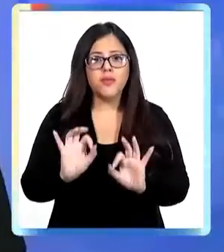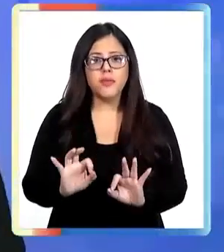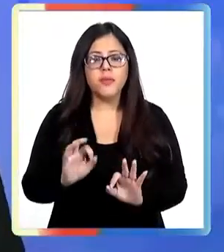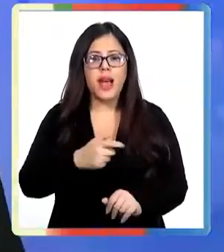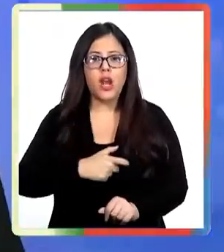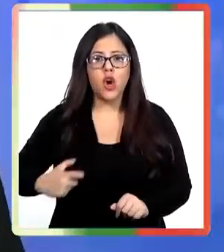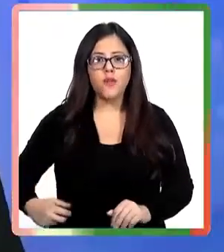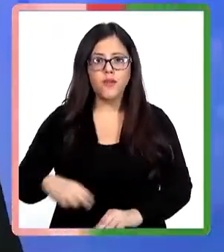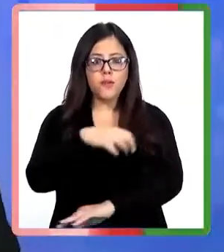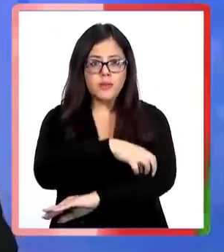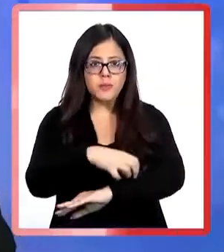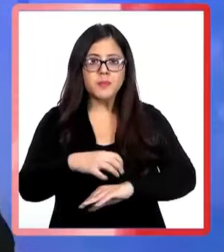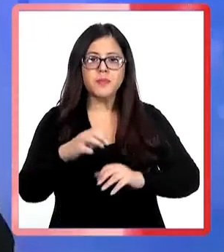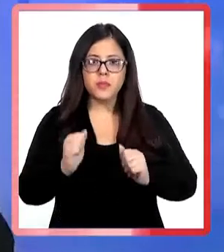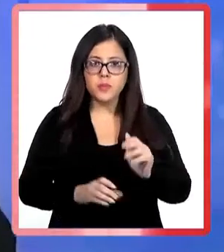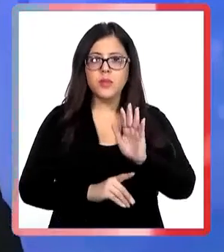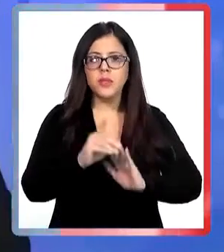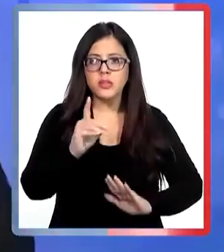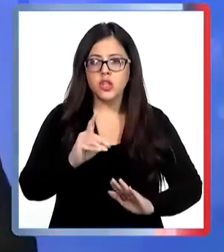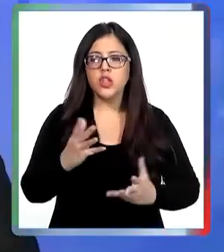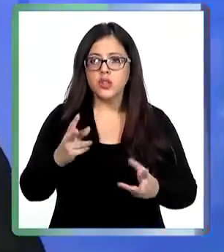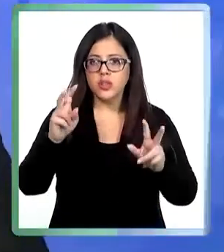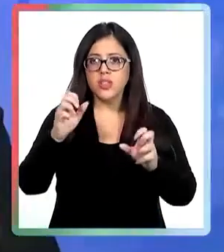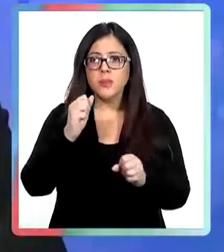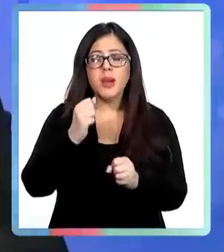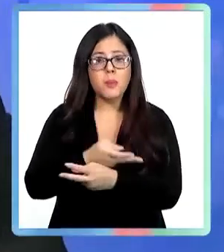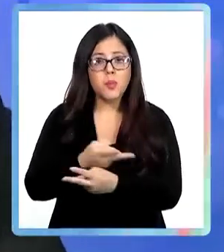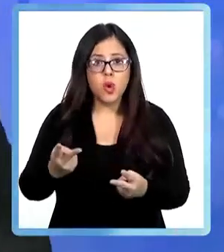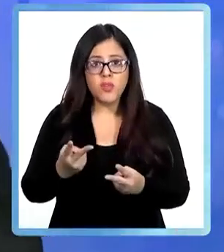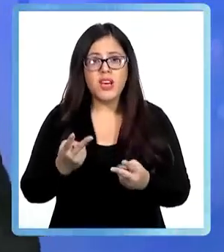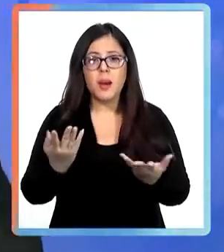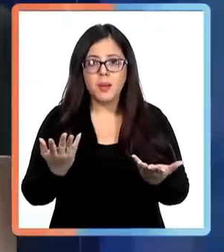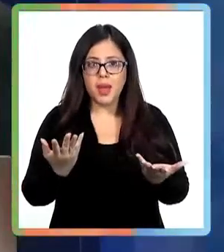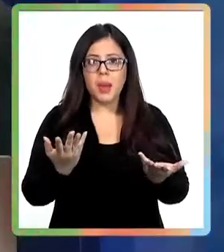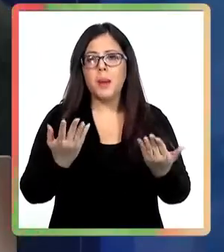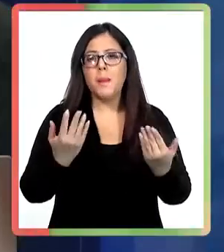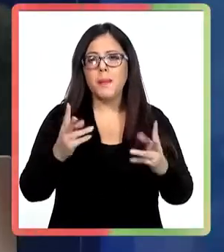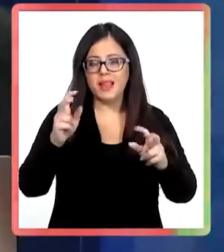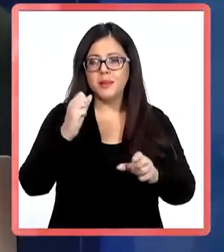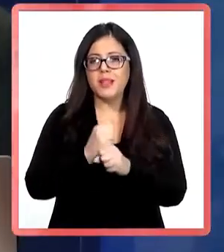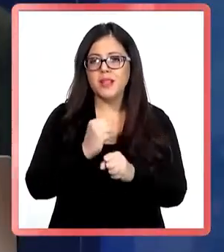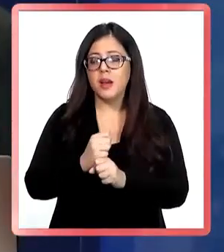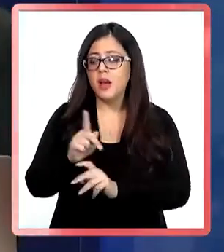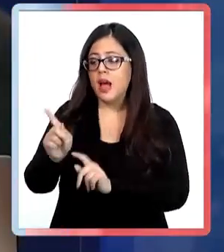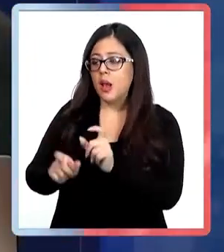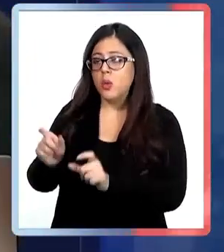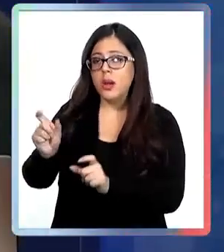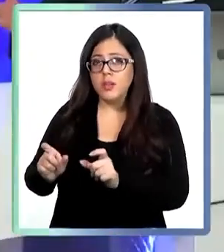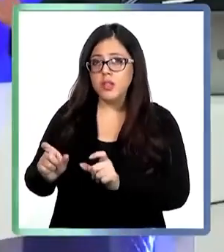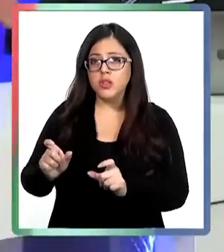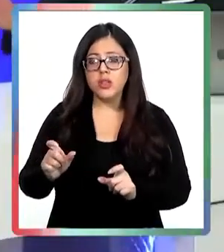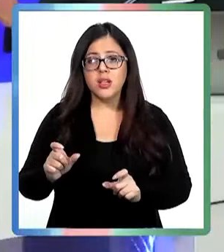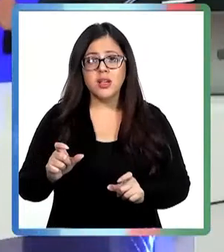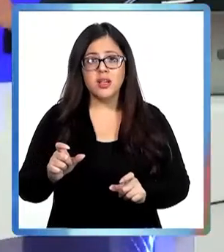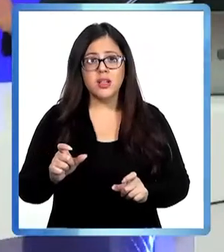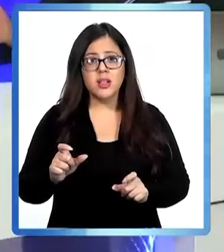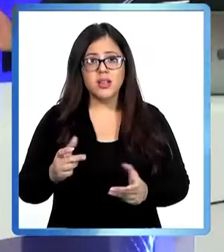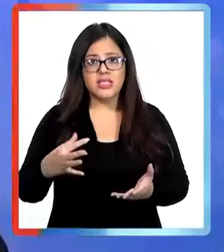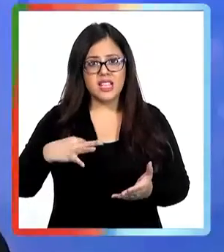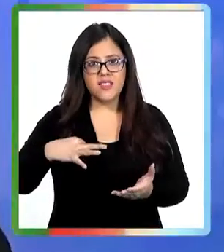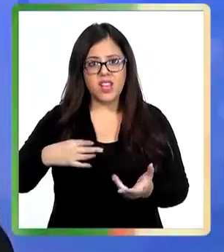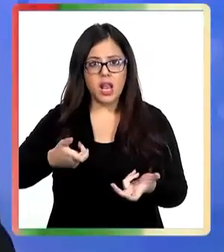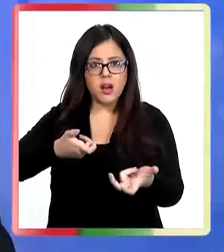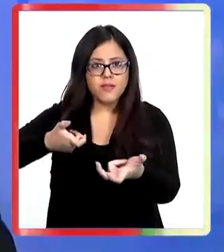a los gobiernos regionales para poder desarrollar obras públicas que generen empleo. Hay civiles con armas de alto